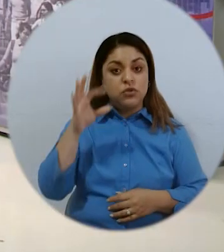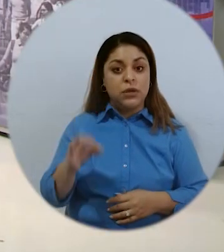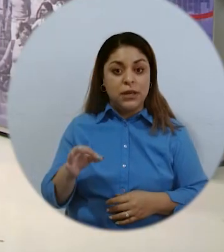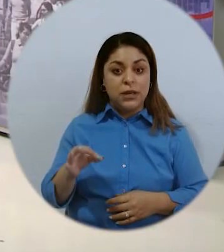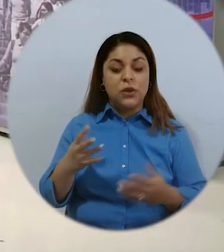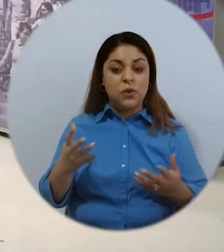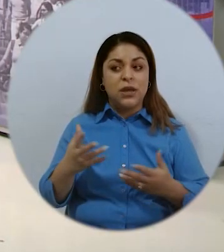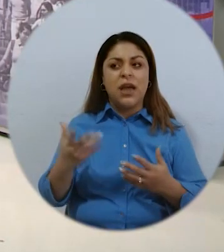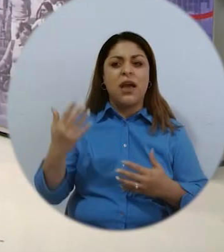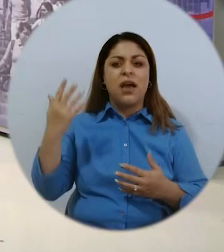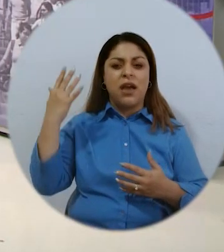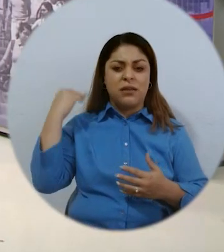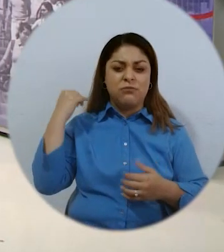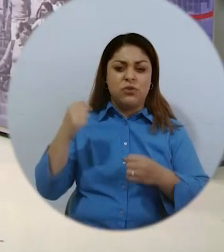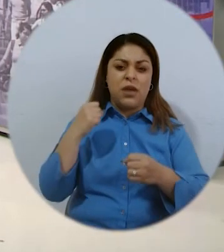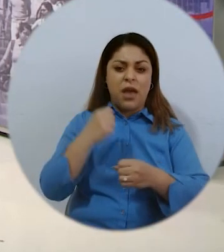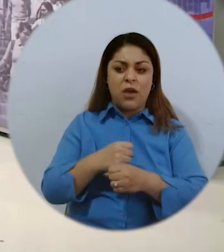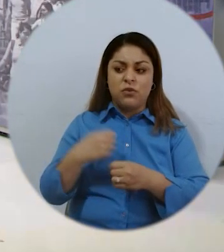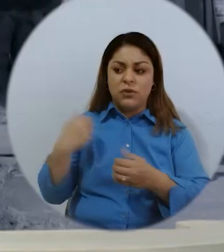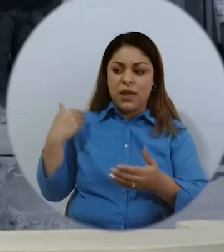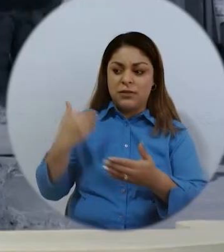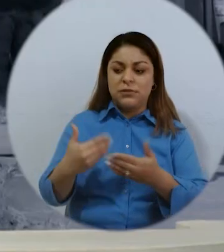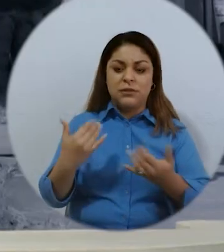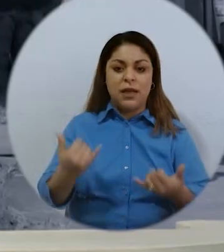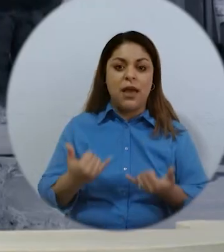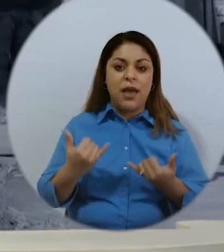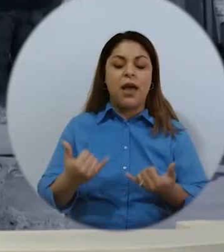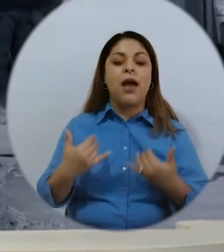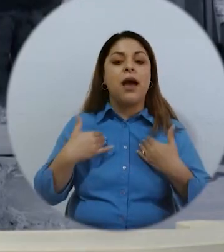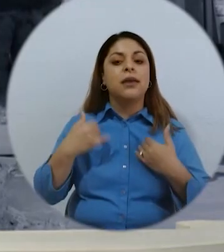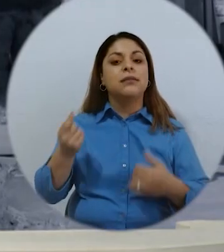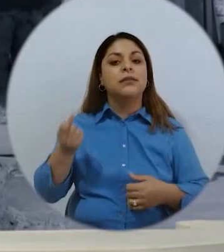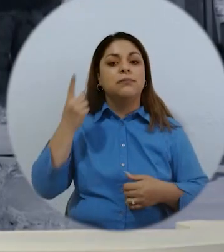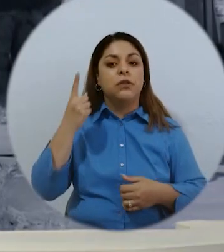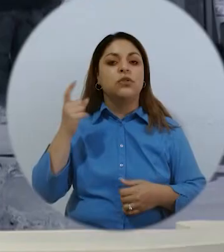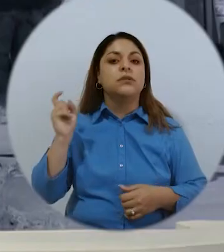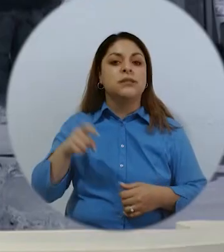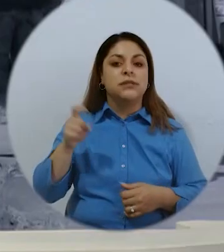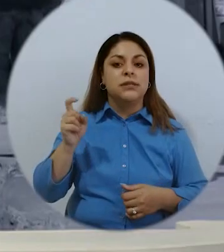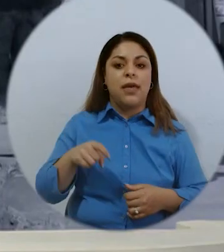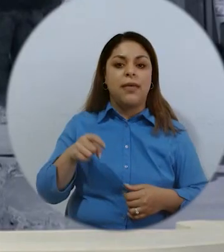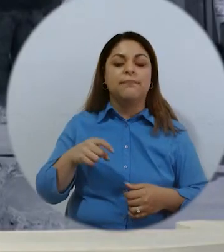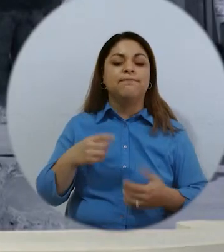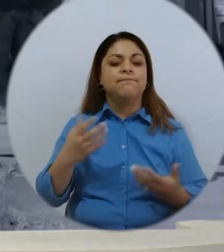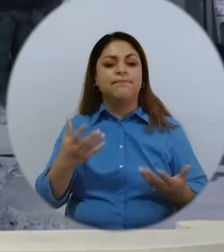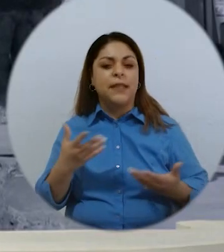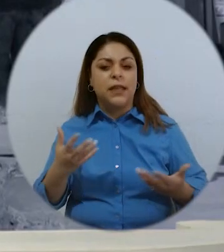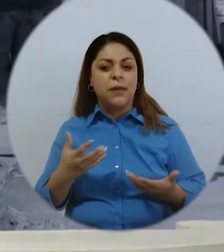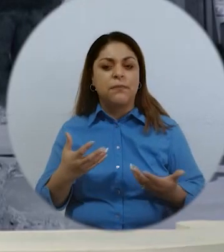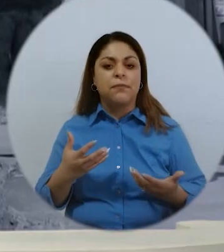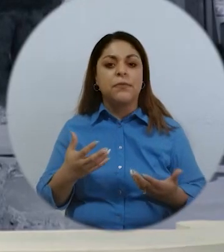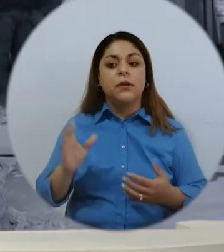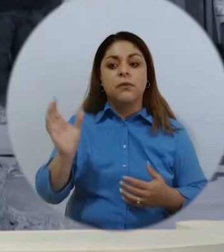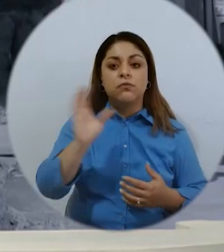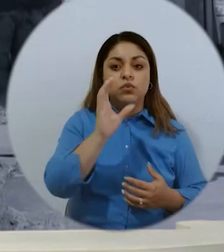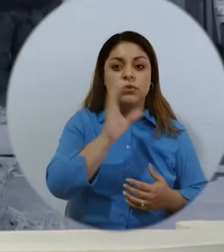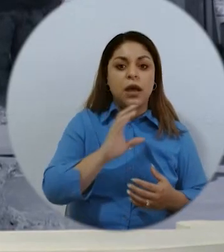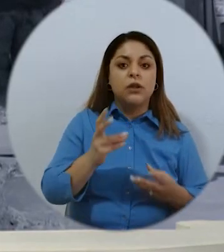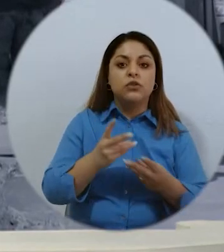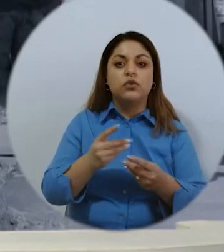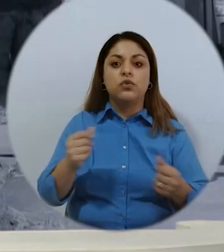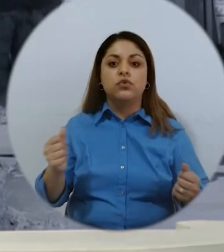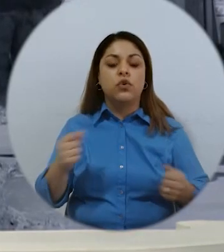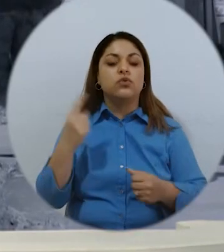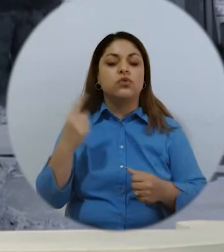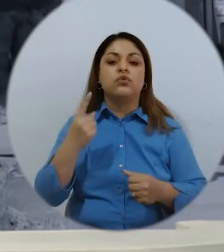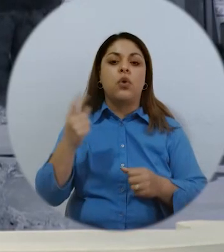que desde hace ya unos años para acá hay un entendimiento y una necesidad de comprender que la